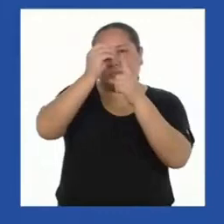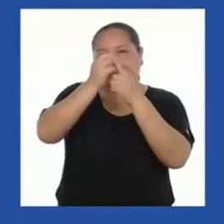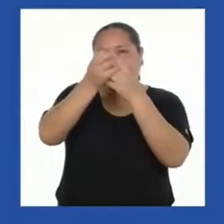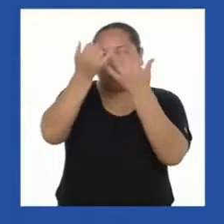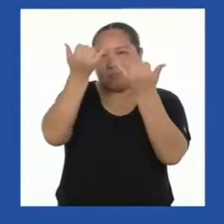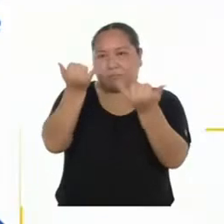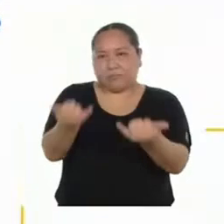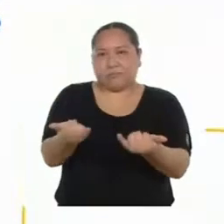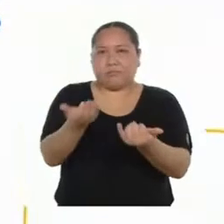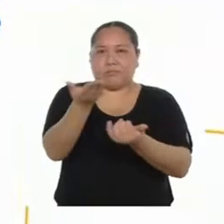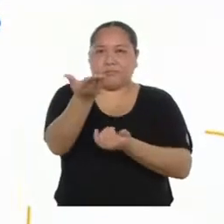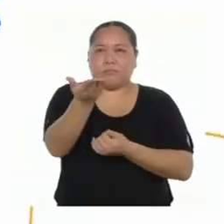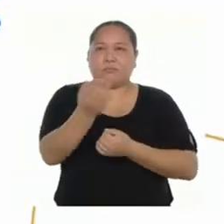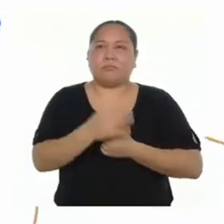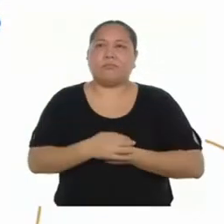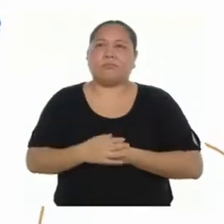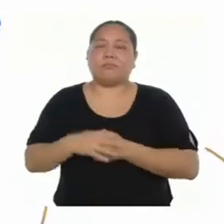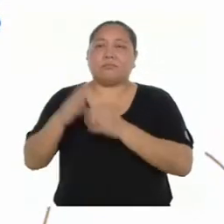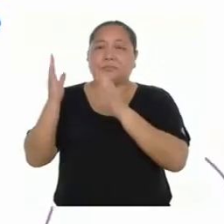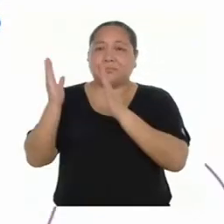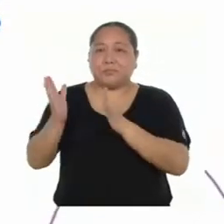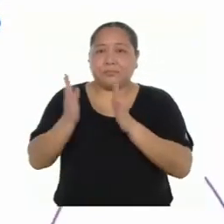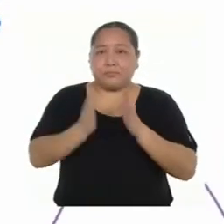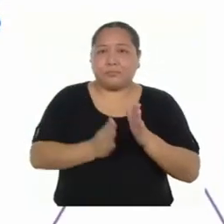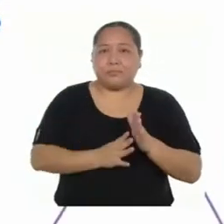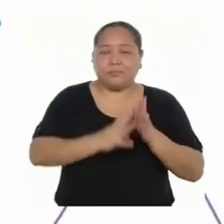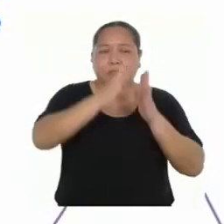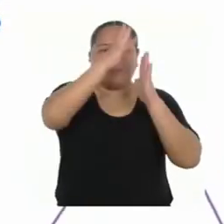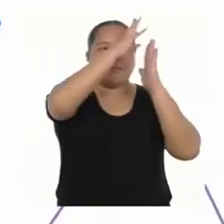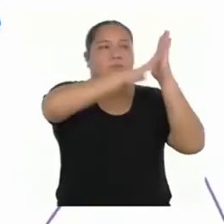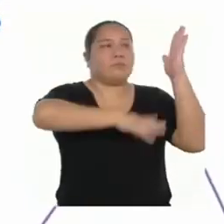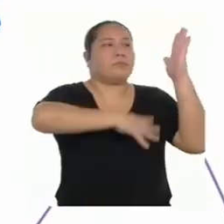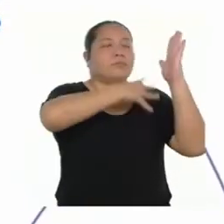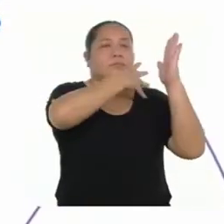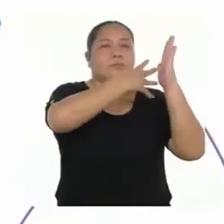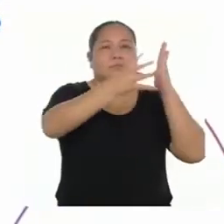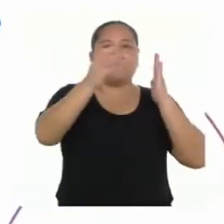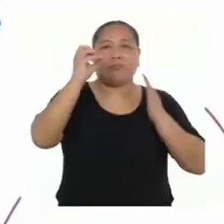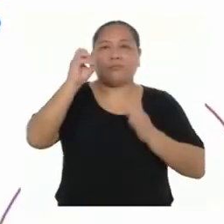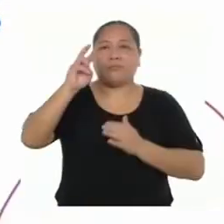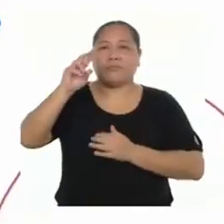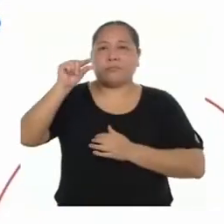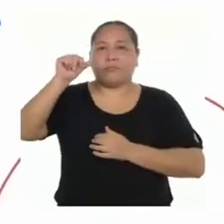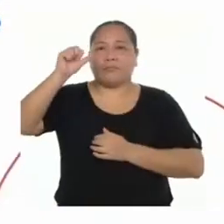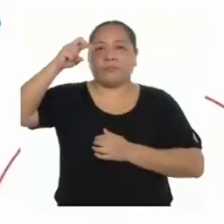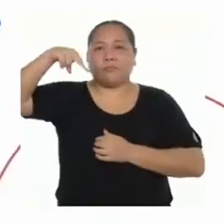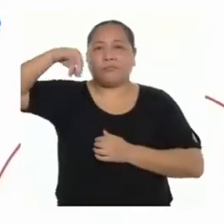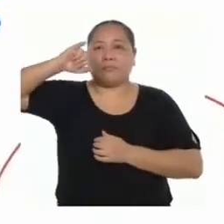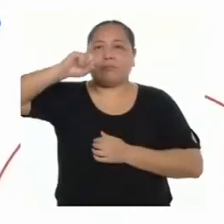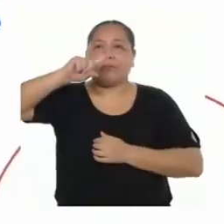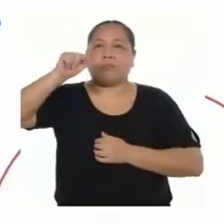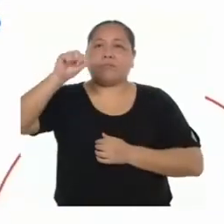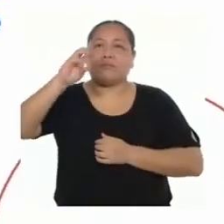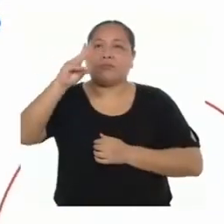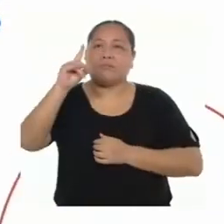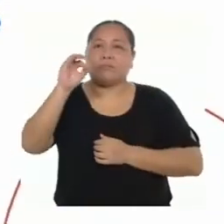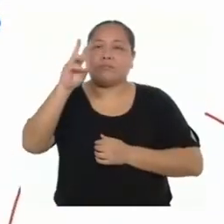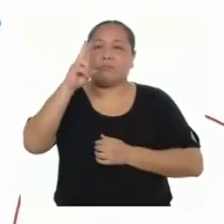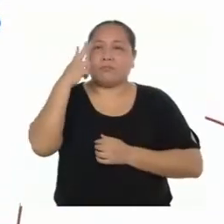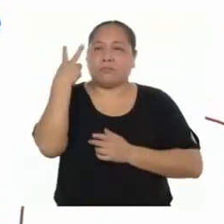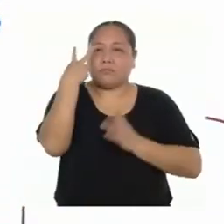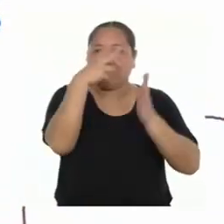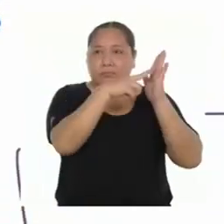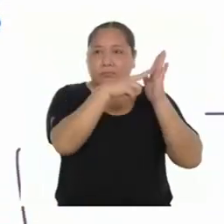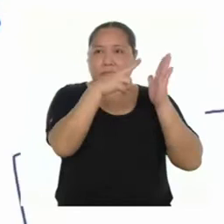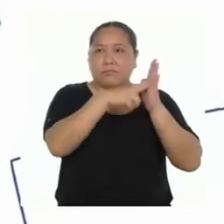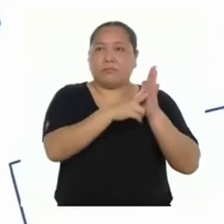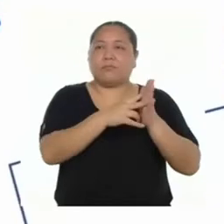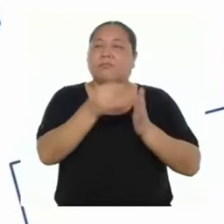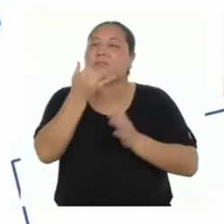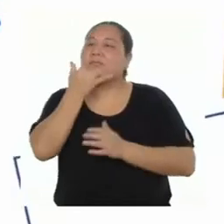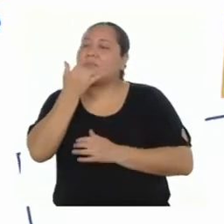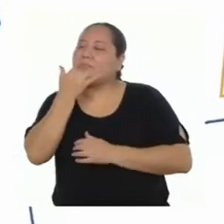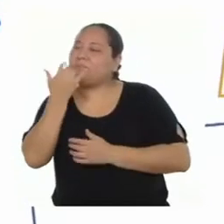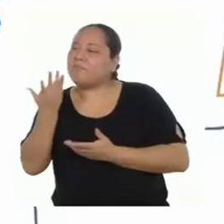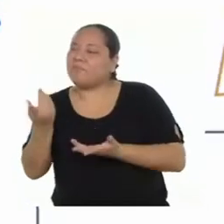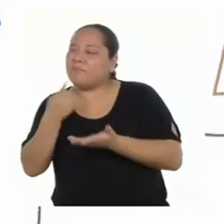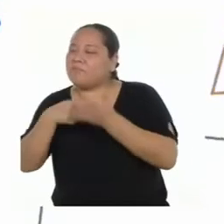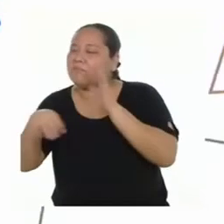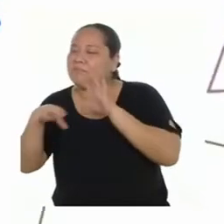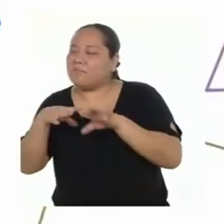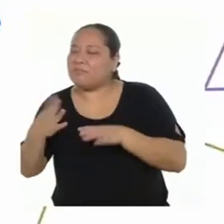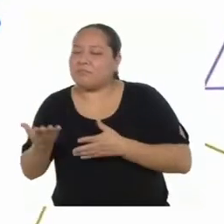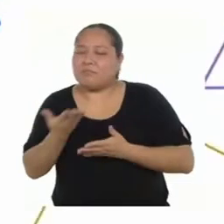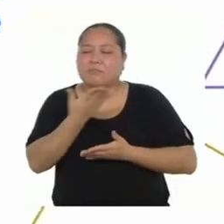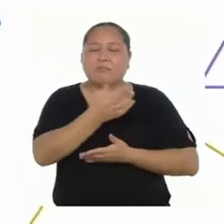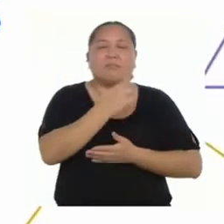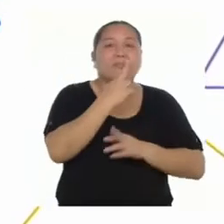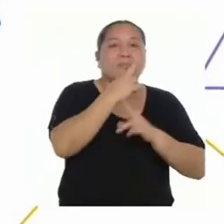será elaborar un organizador visual sobre las causas y consecuencias del inadecuado manejo de los